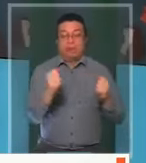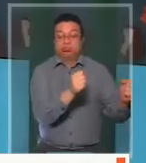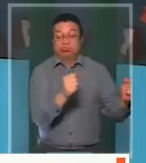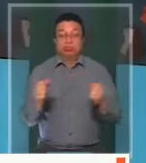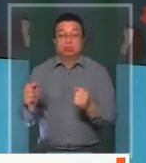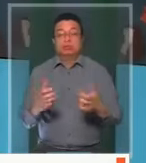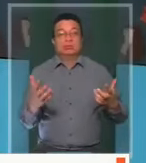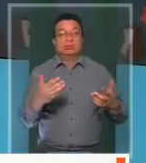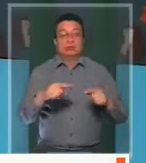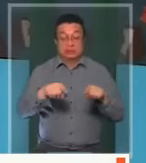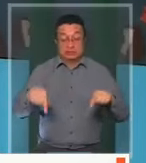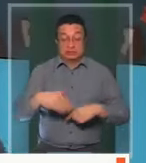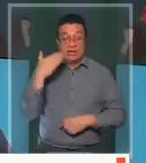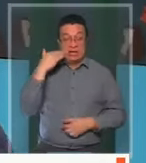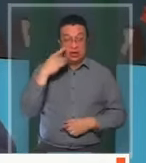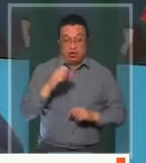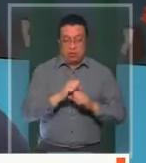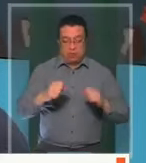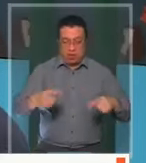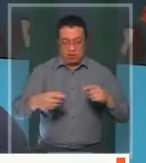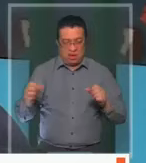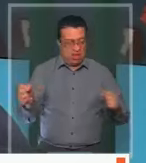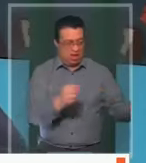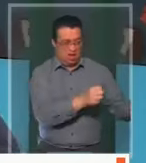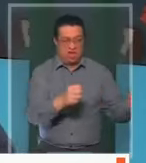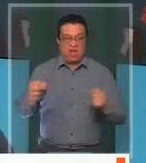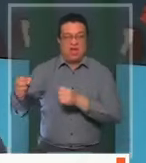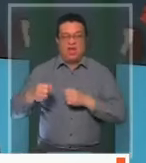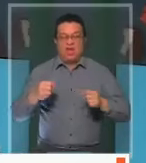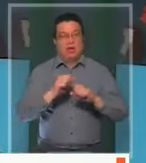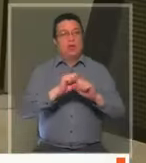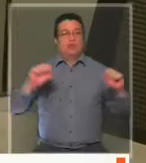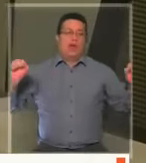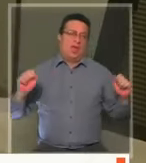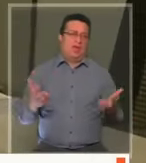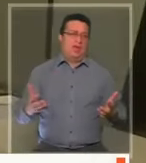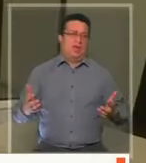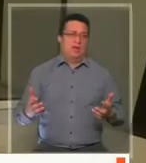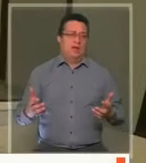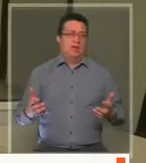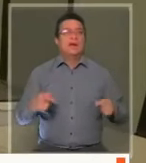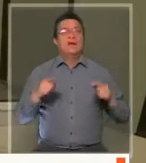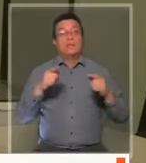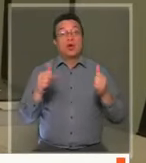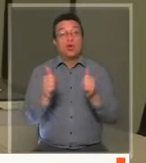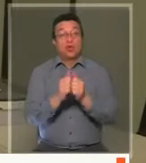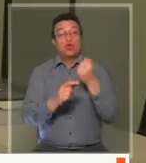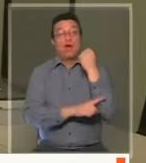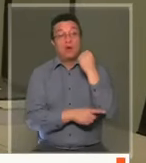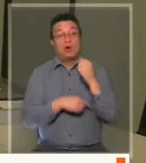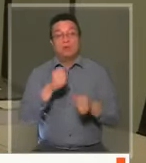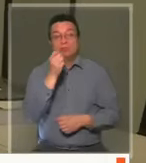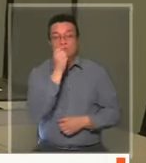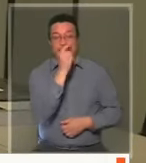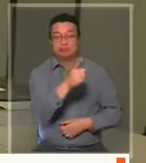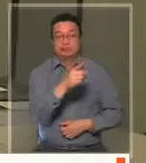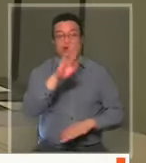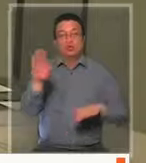en una sala de niños no puede haber un mueble con ruedas ni un mueble que no esté anclado. Junto a su abogado, la familia denunció los hechos ante